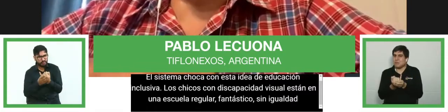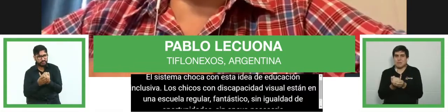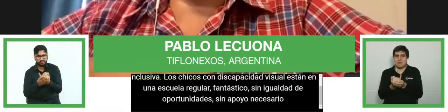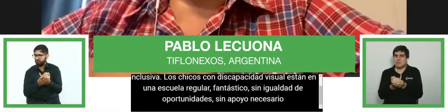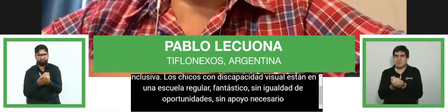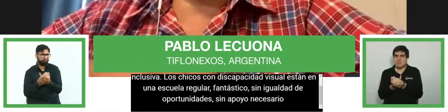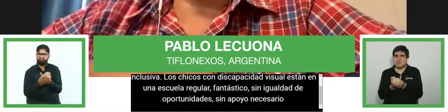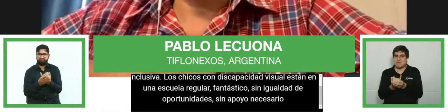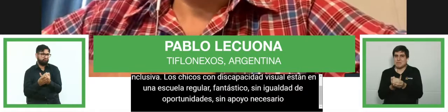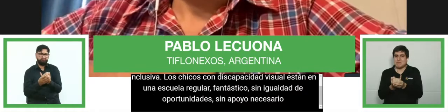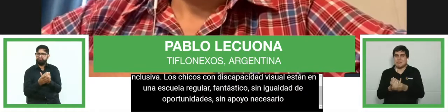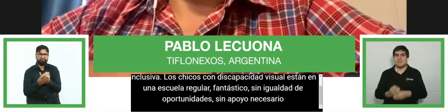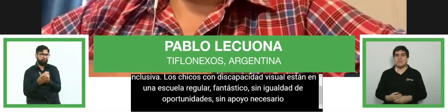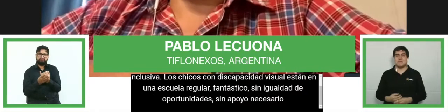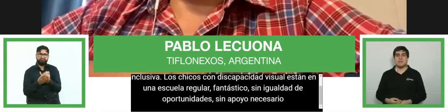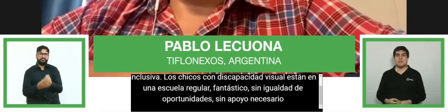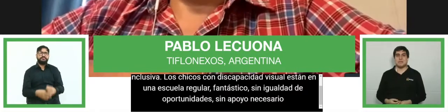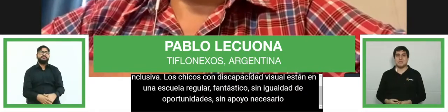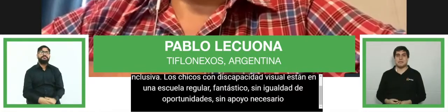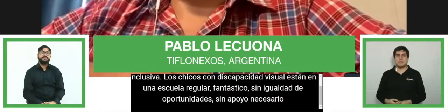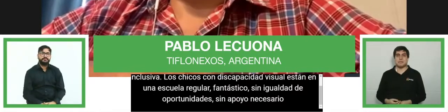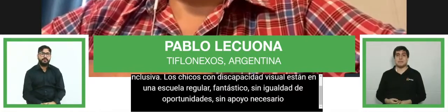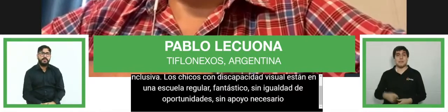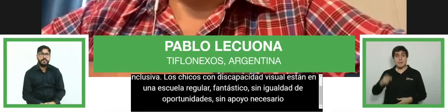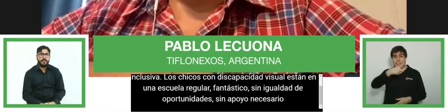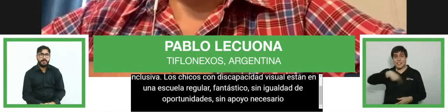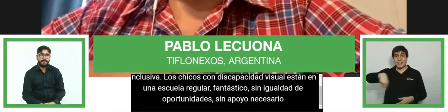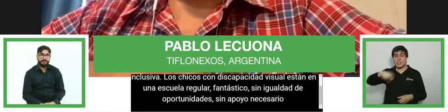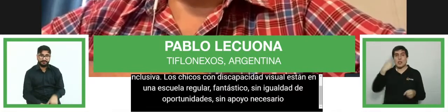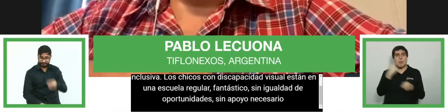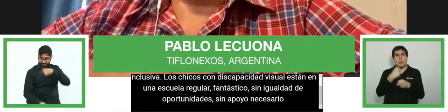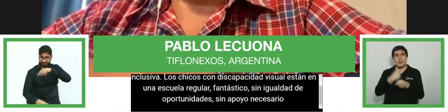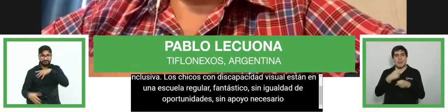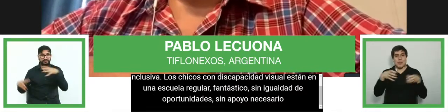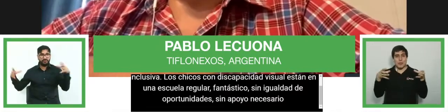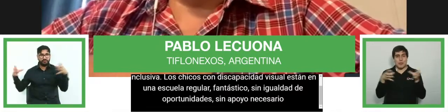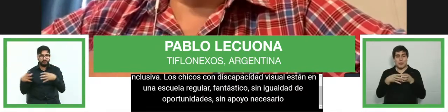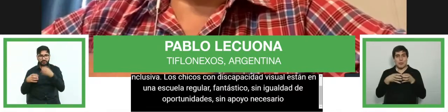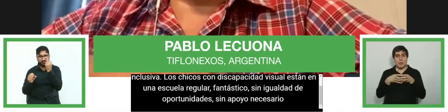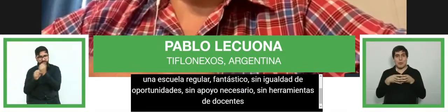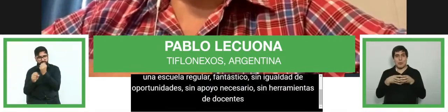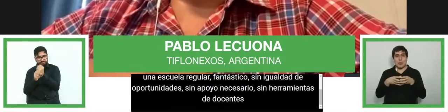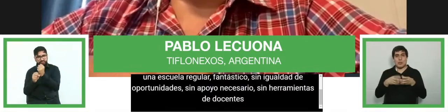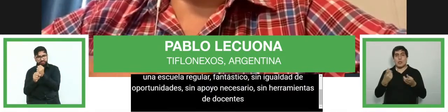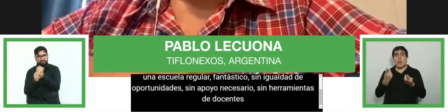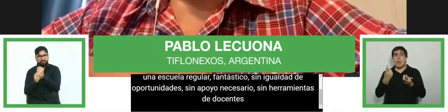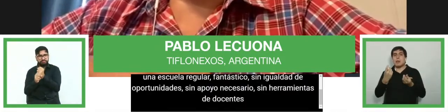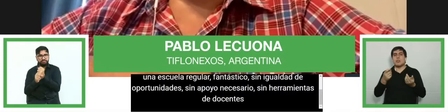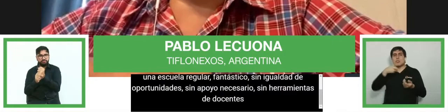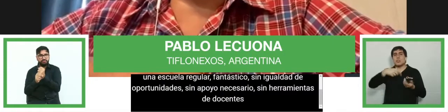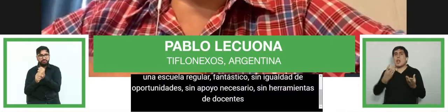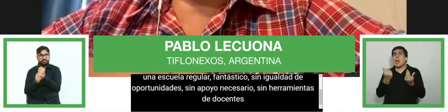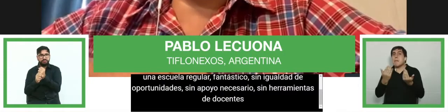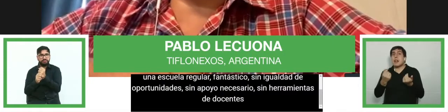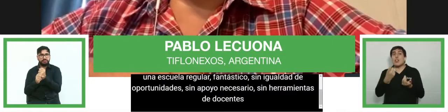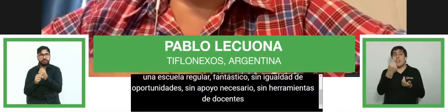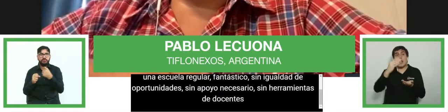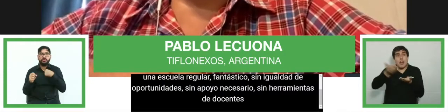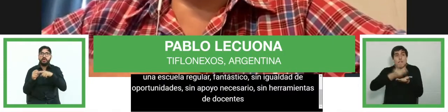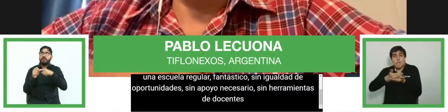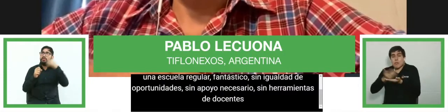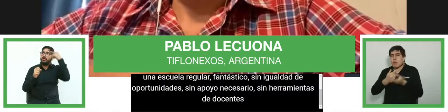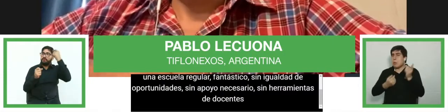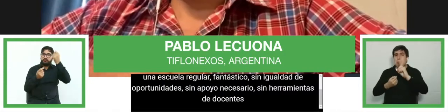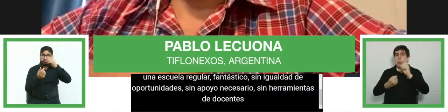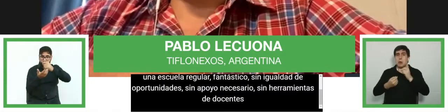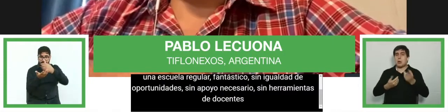no de resultados. Por eso nuestro trabajo como organización sin fines de lucro, organización de la sociedad civil de personas con discapacidad